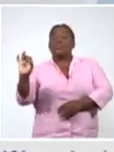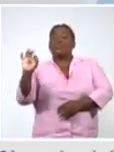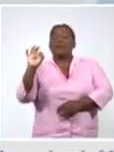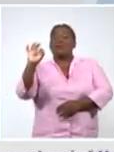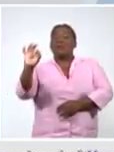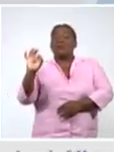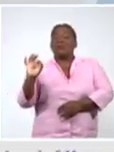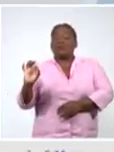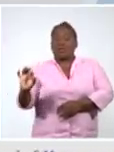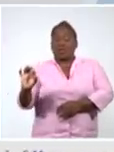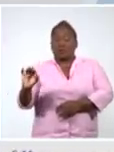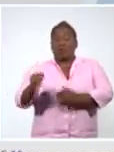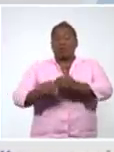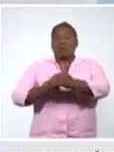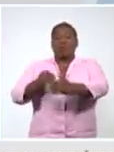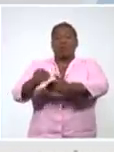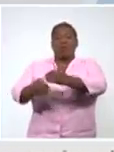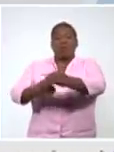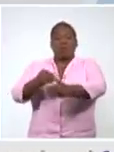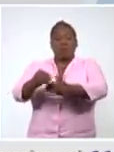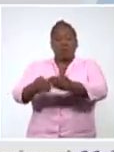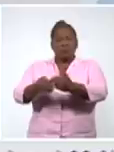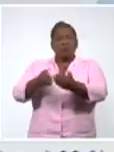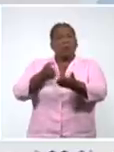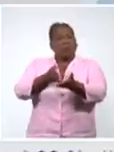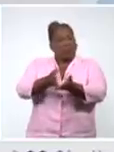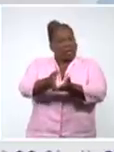4.104 con una evolución clínica estable.